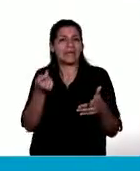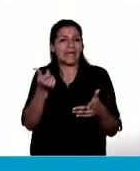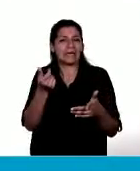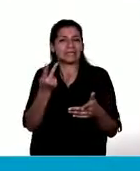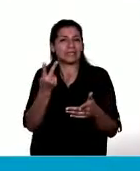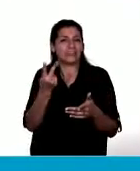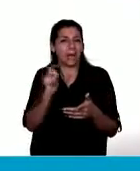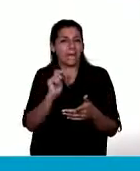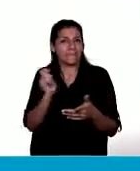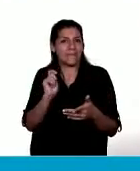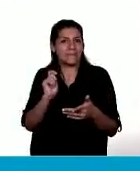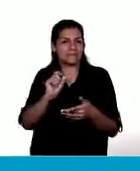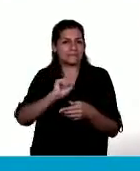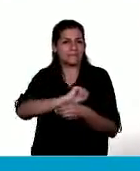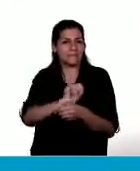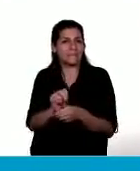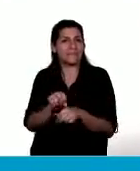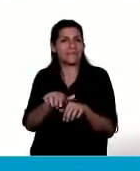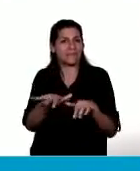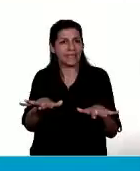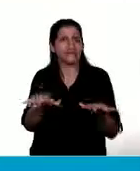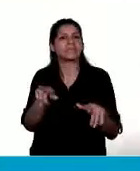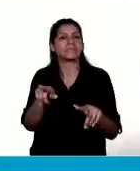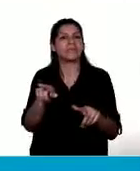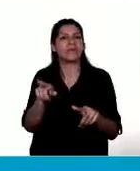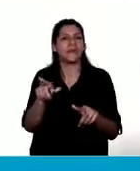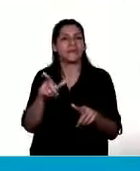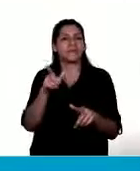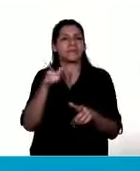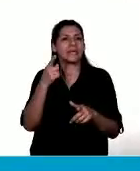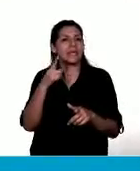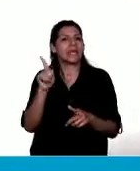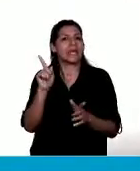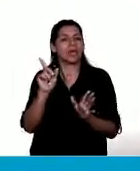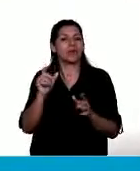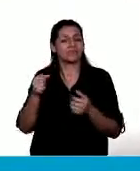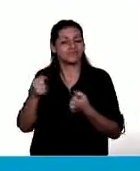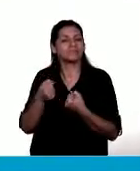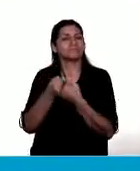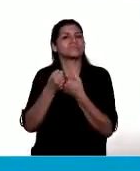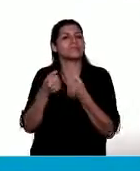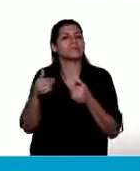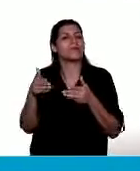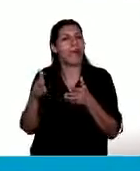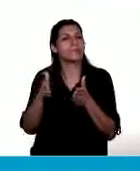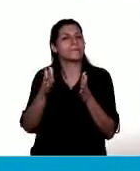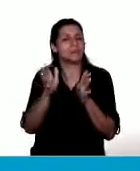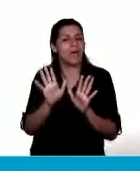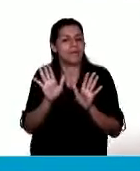Creo que es por acá, que este es el camino que tenemos que seguir recorriendo.